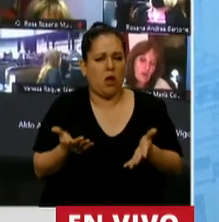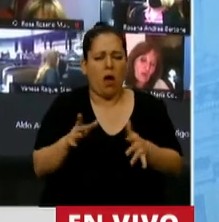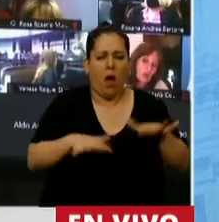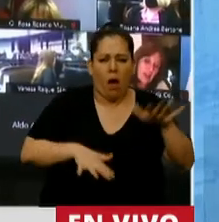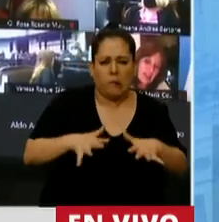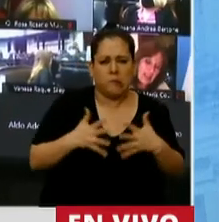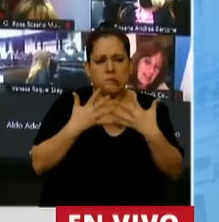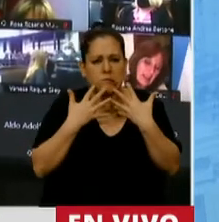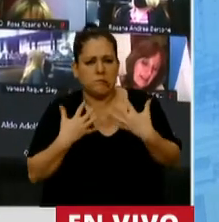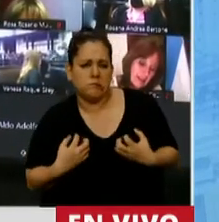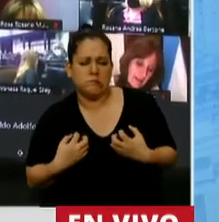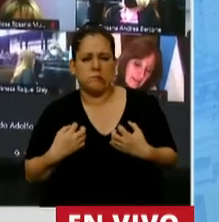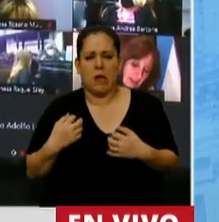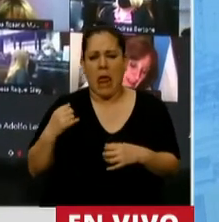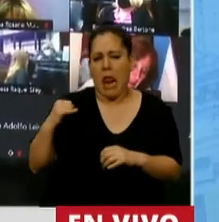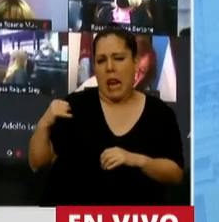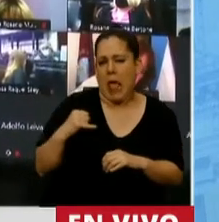cierto negativismo,